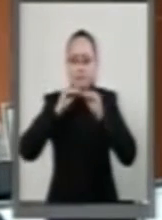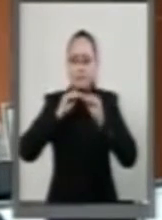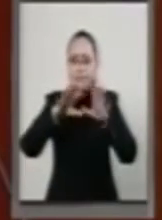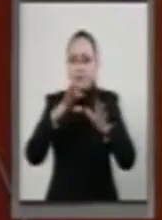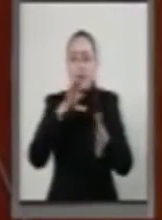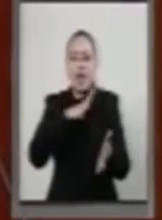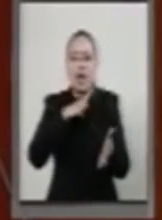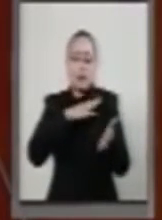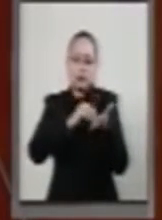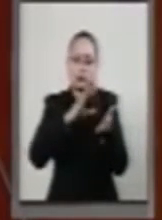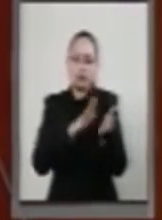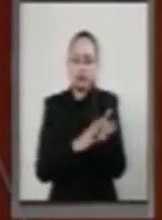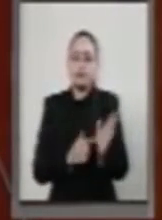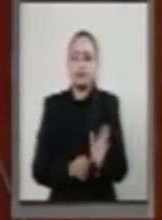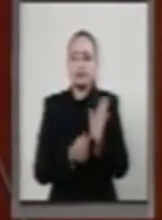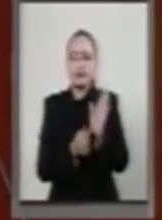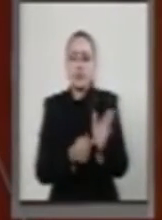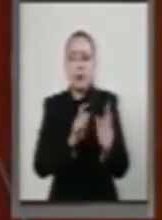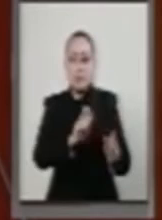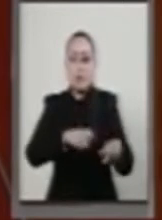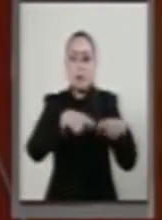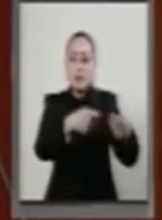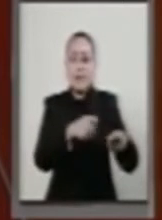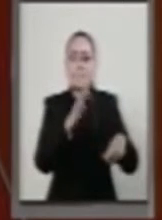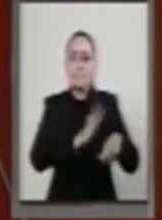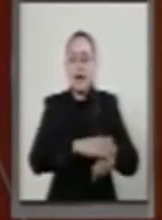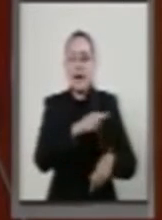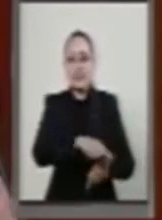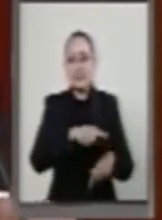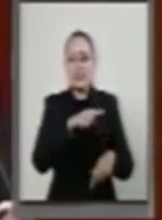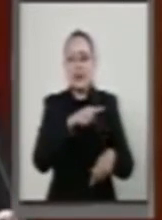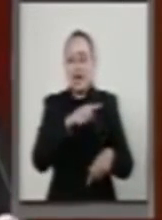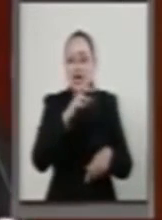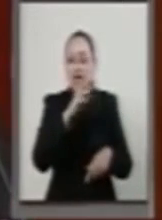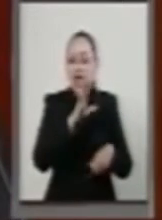un decreto por el que se otorgaría facilidades